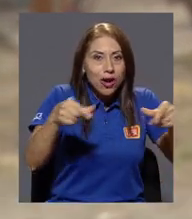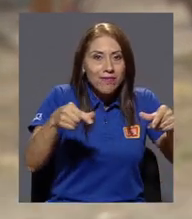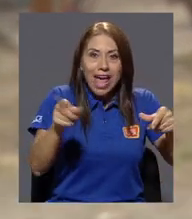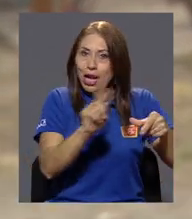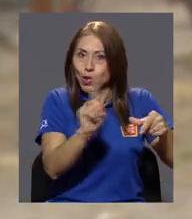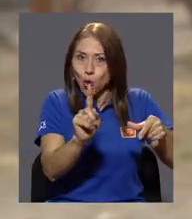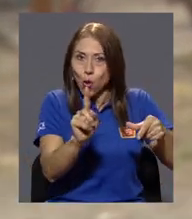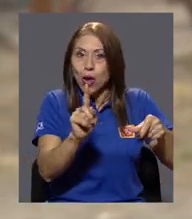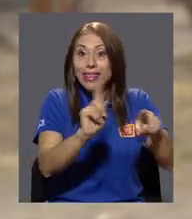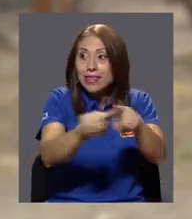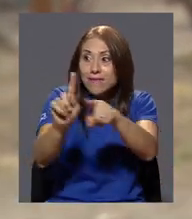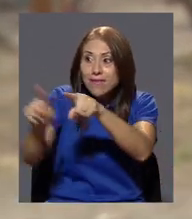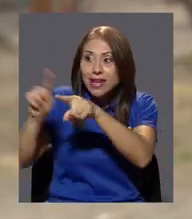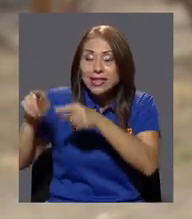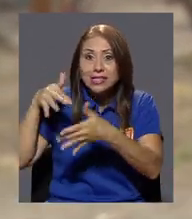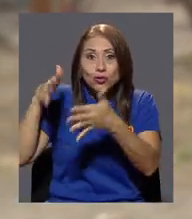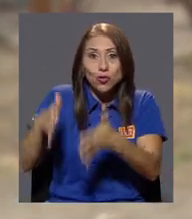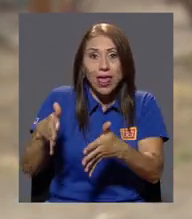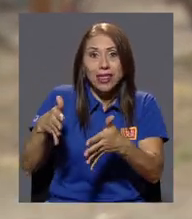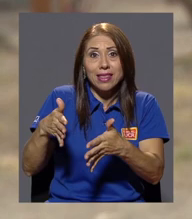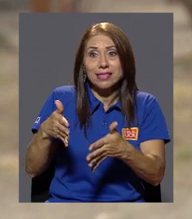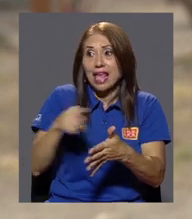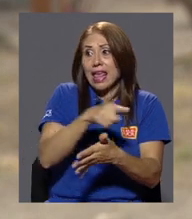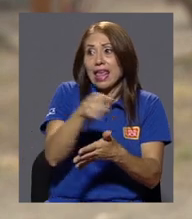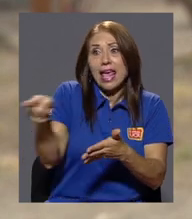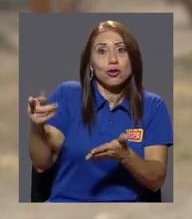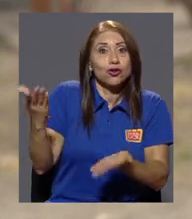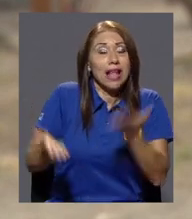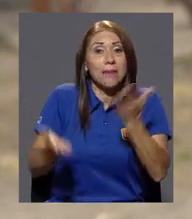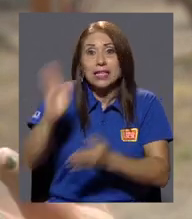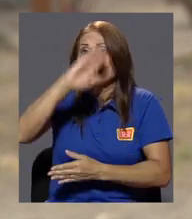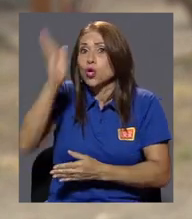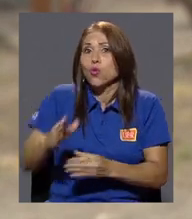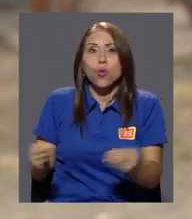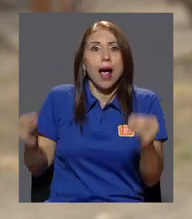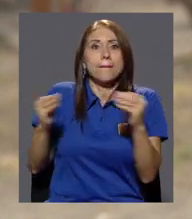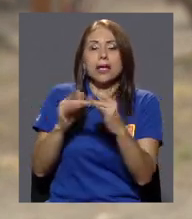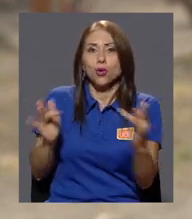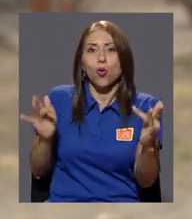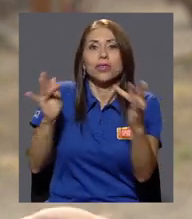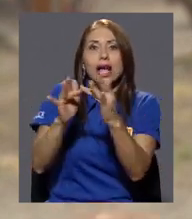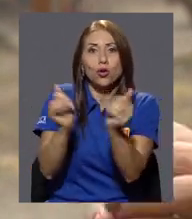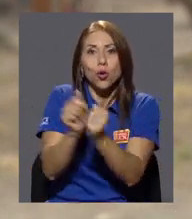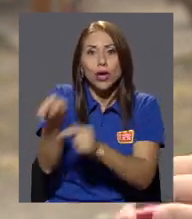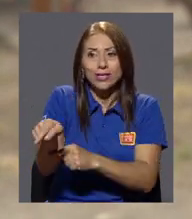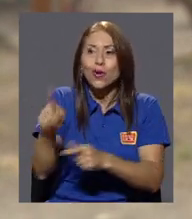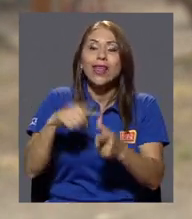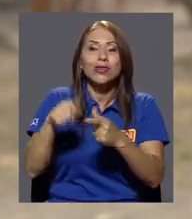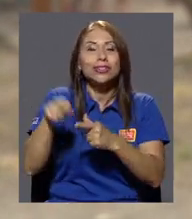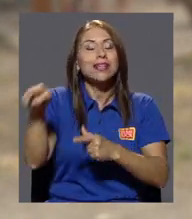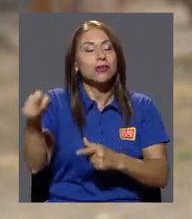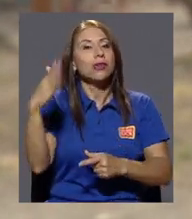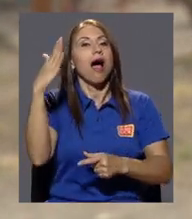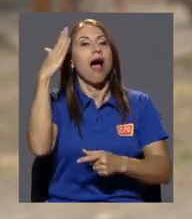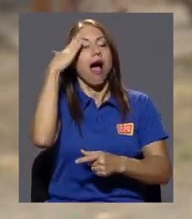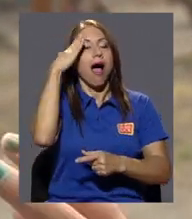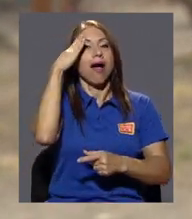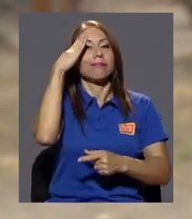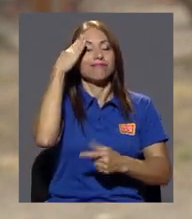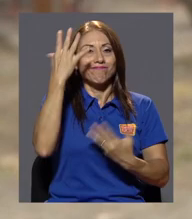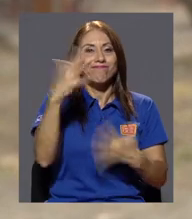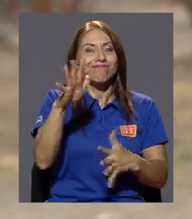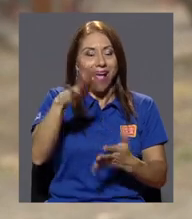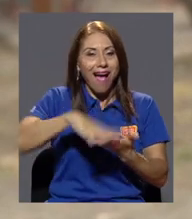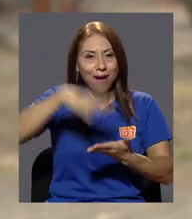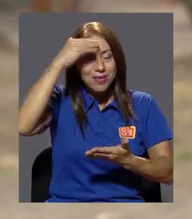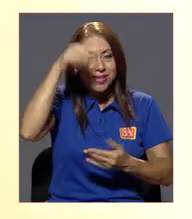estos estudiantes que posiblemente sus carreras nunca tengan otro contacto, que se lleven un granito de arena de esta zona, ¿verdad? Ojalá que